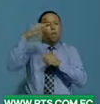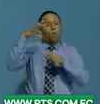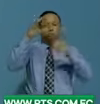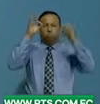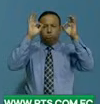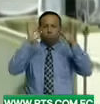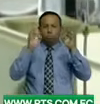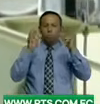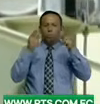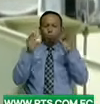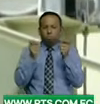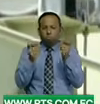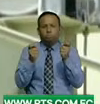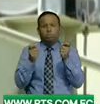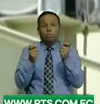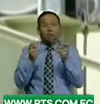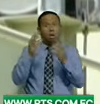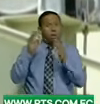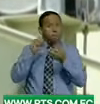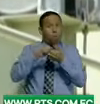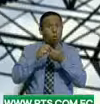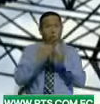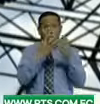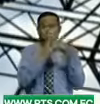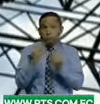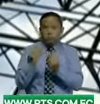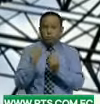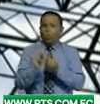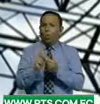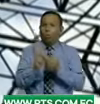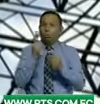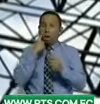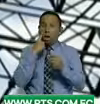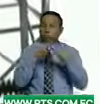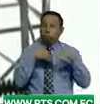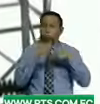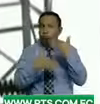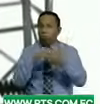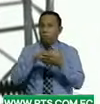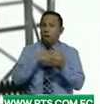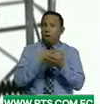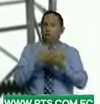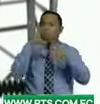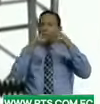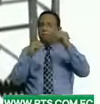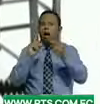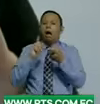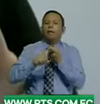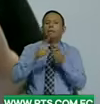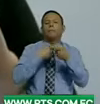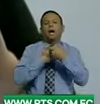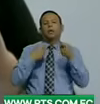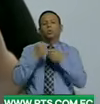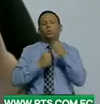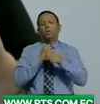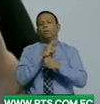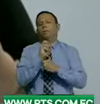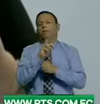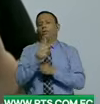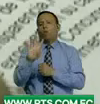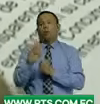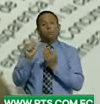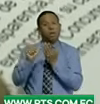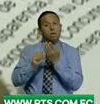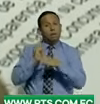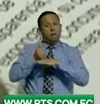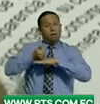no termina y el estiaje se prolongará hasta marzo del año 2024. Para la ministra Andrea Arrobo, la aprobación de la